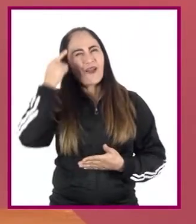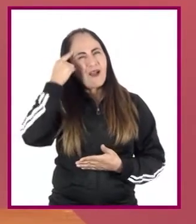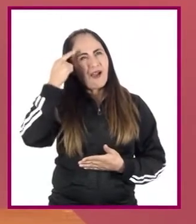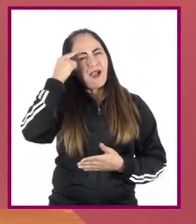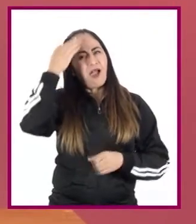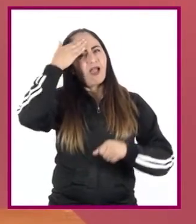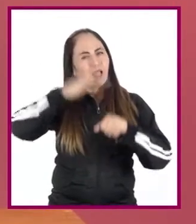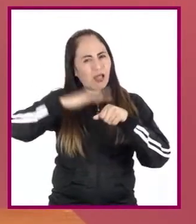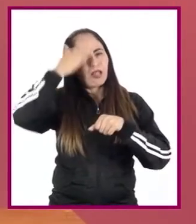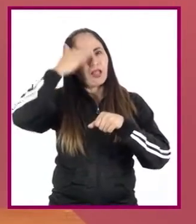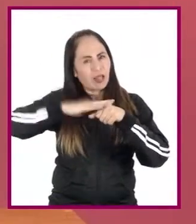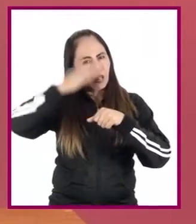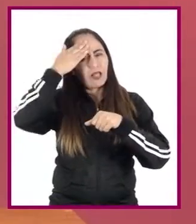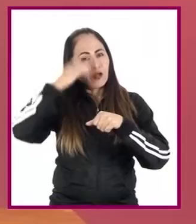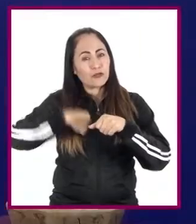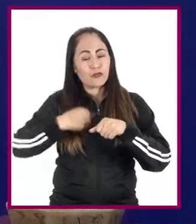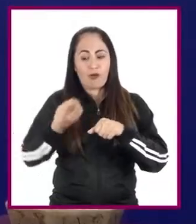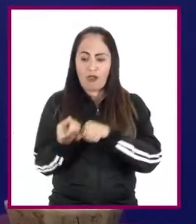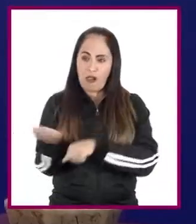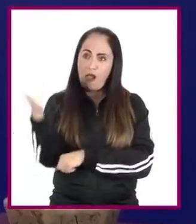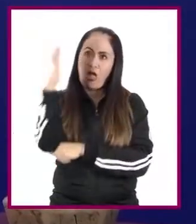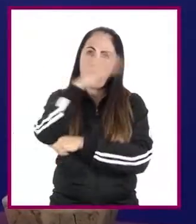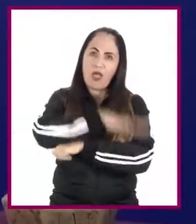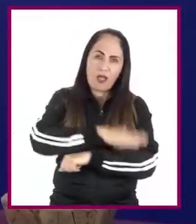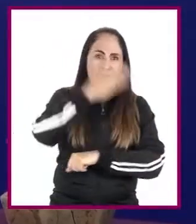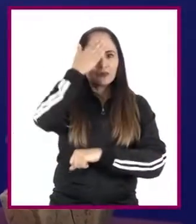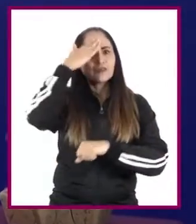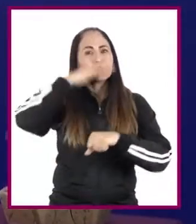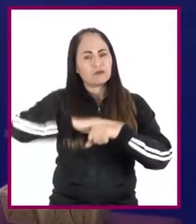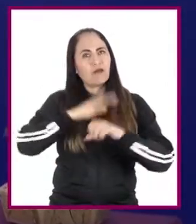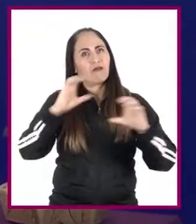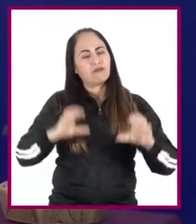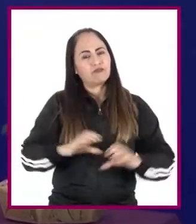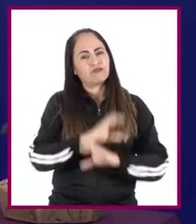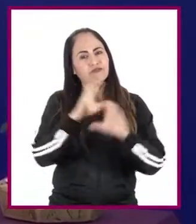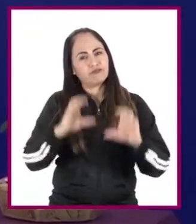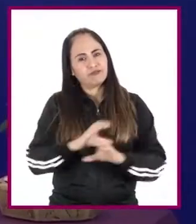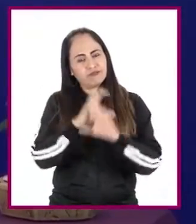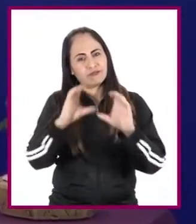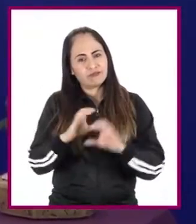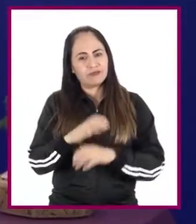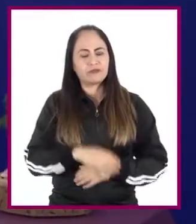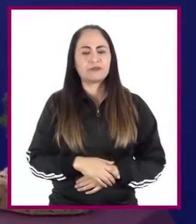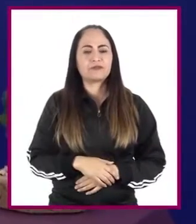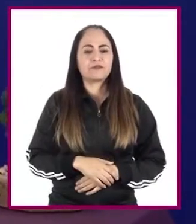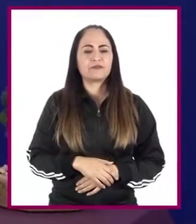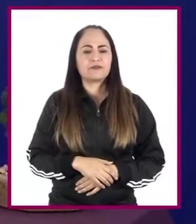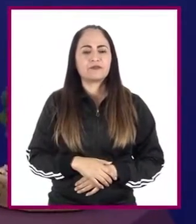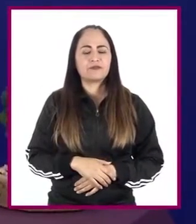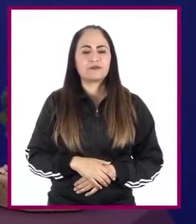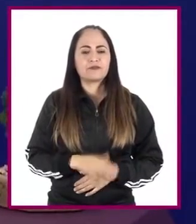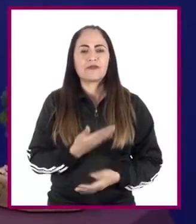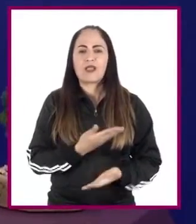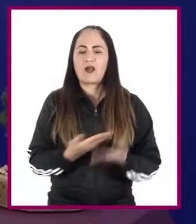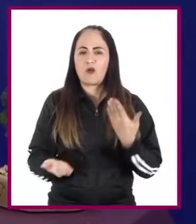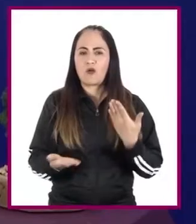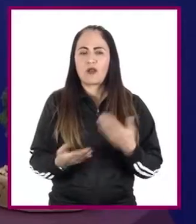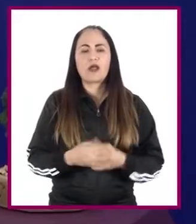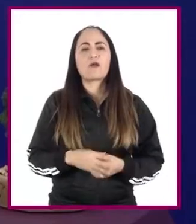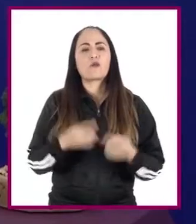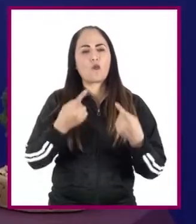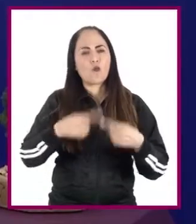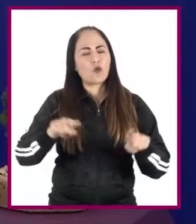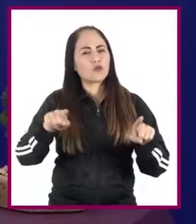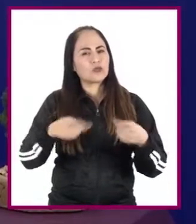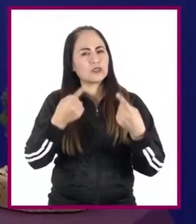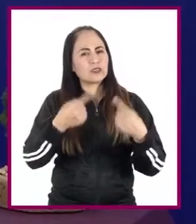bueno, todo el día. Así es. Ahora bien, ¿sabían que los distintos tipos de música pueden producir fuertes